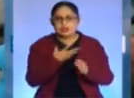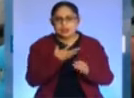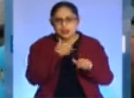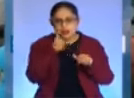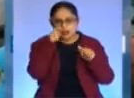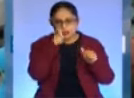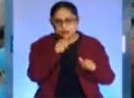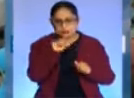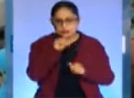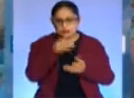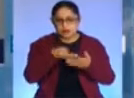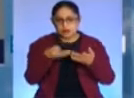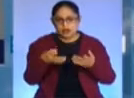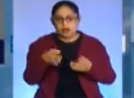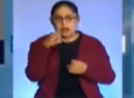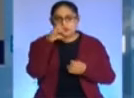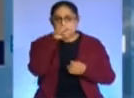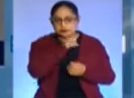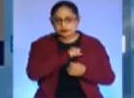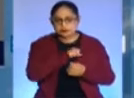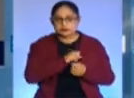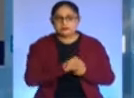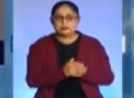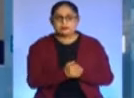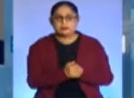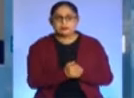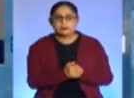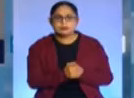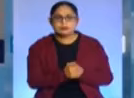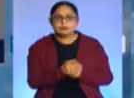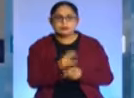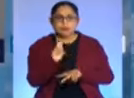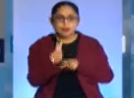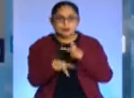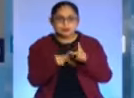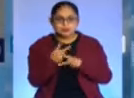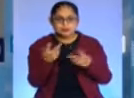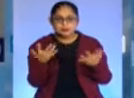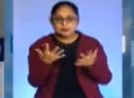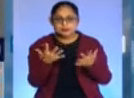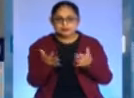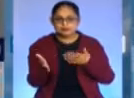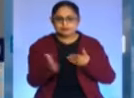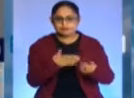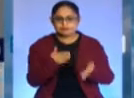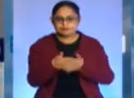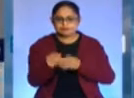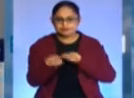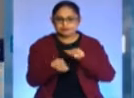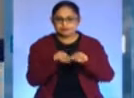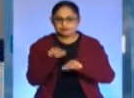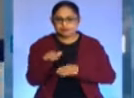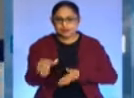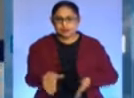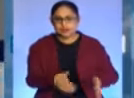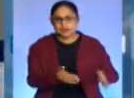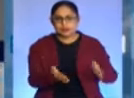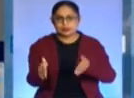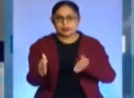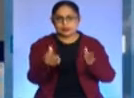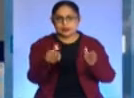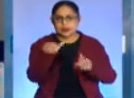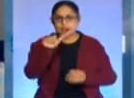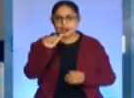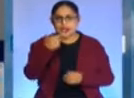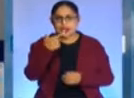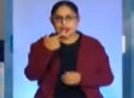la región de Tierra Caliente. ¿De cuándo se iba a modernizar la carretera Apatzingán-Aguililla y la